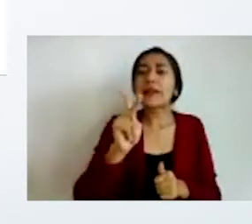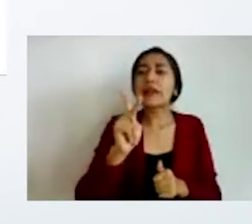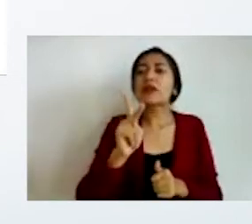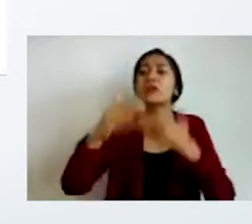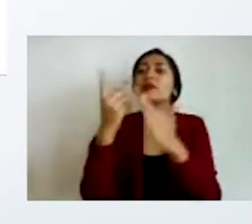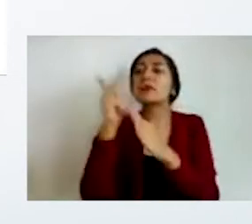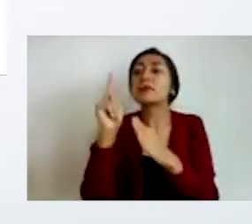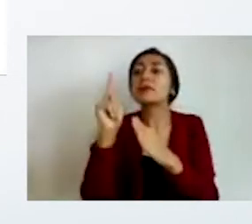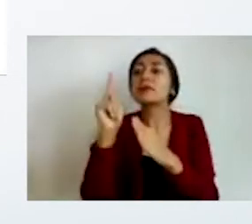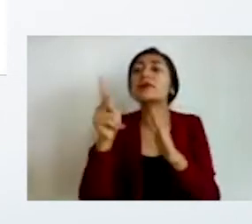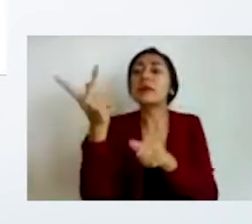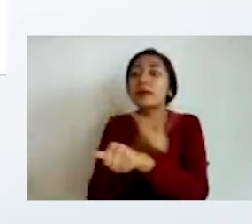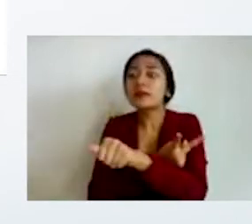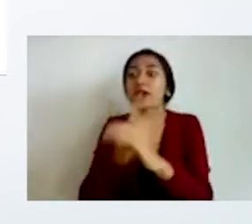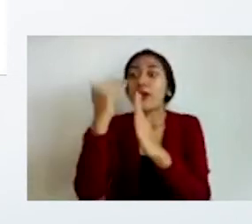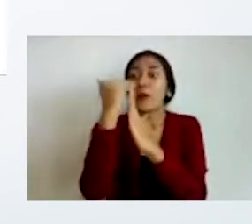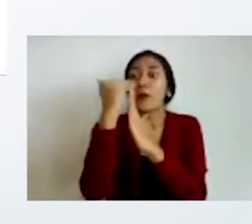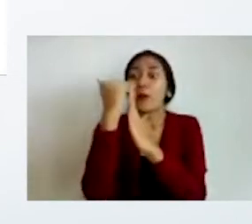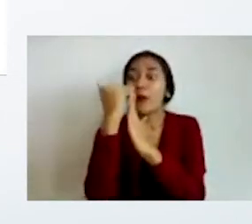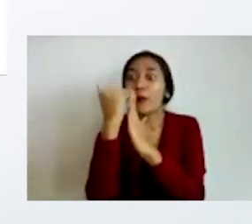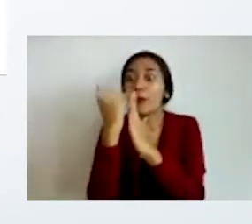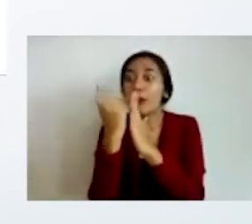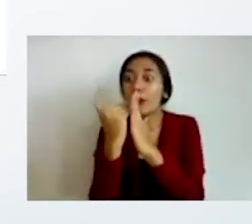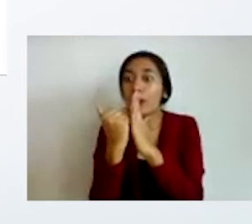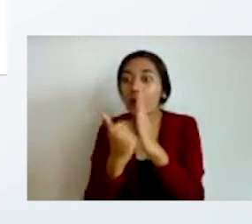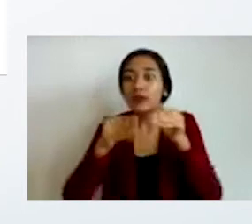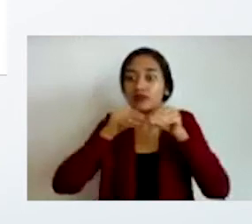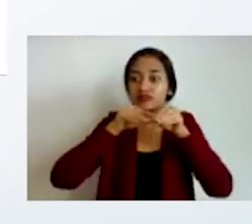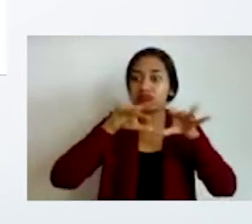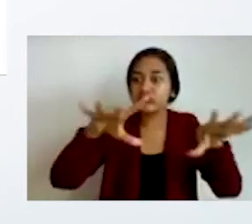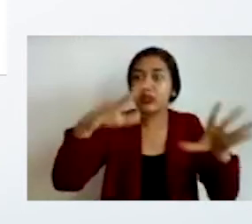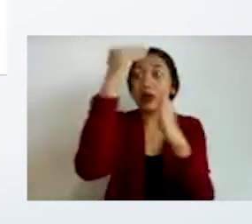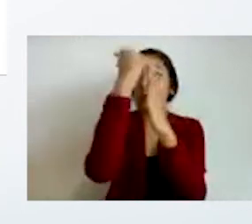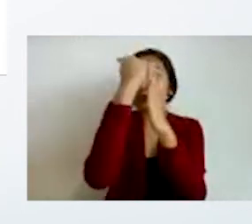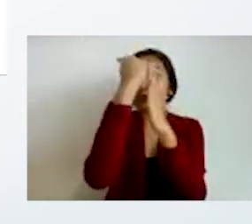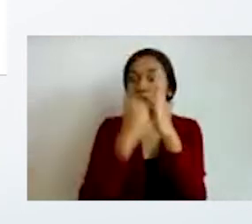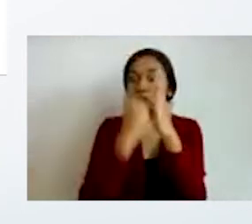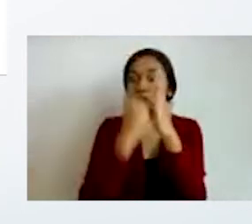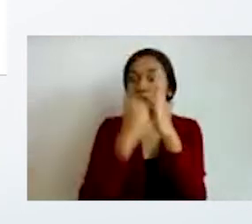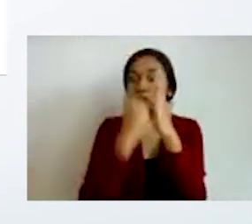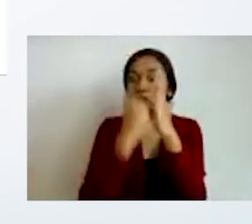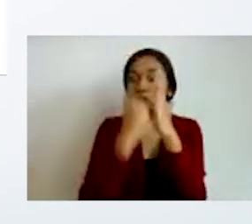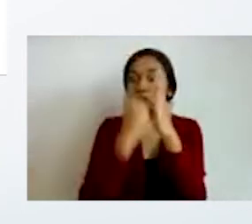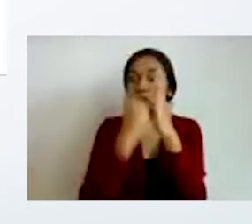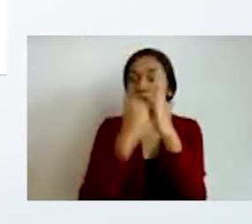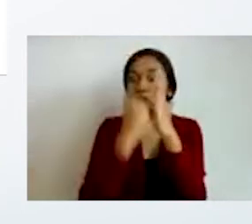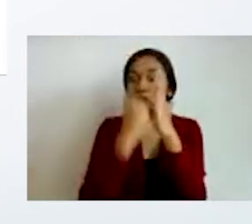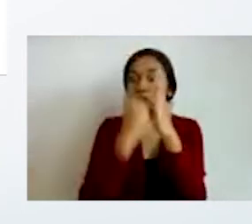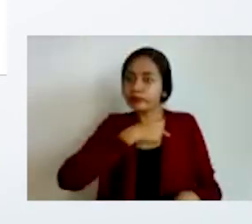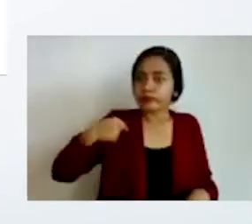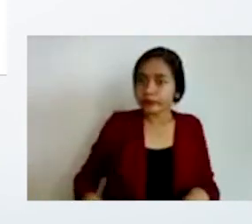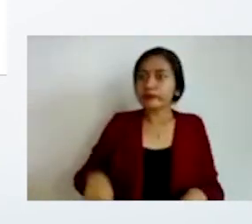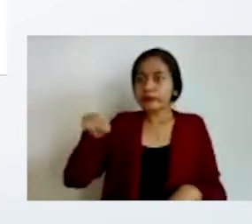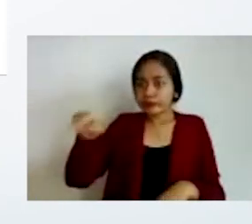bárbara del tamaño del brote que estaba viviéndose en esta región. ¿Cómo quedamos que se dice? Bueno, voy a seguir diciendo